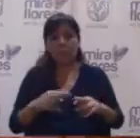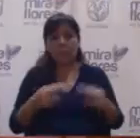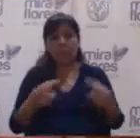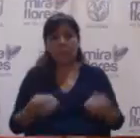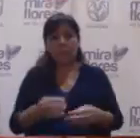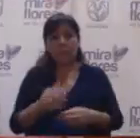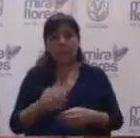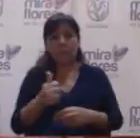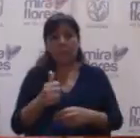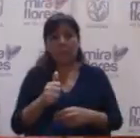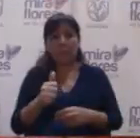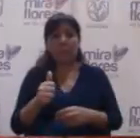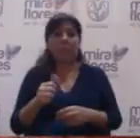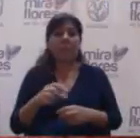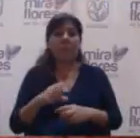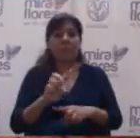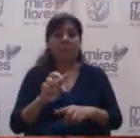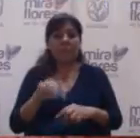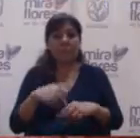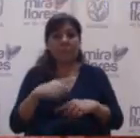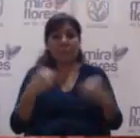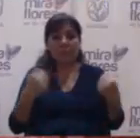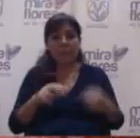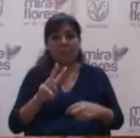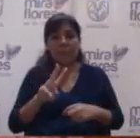fecha 10 de marzo del año 2016.